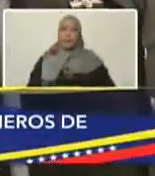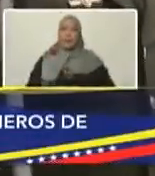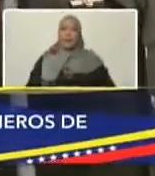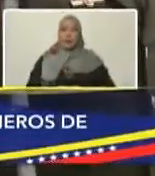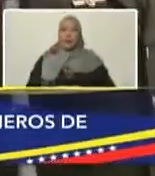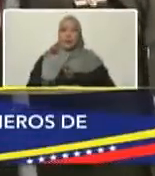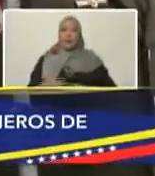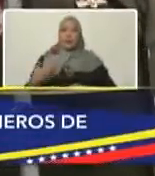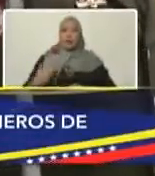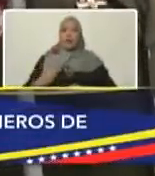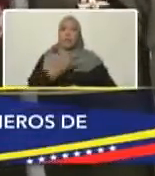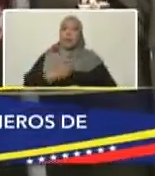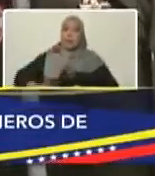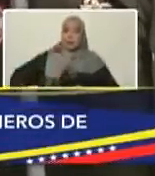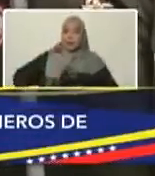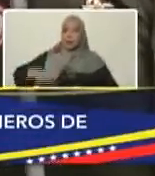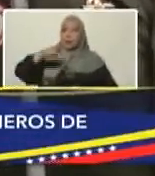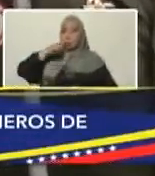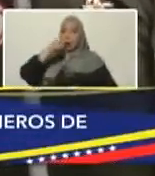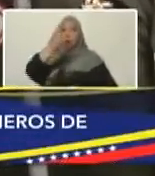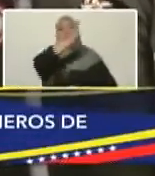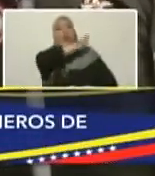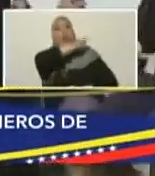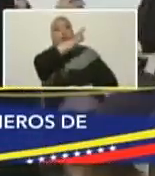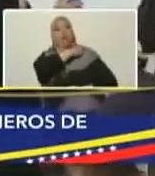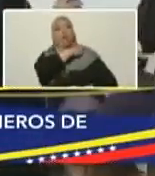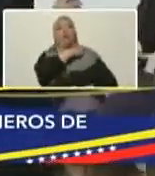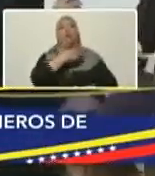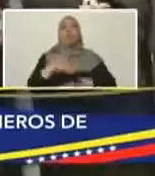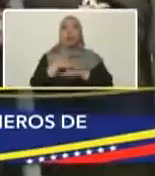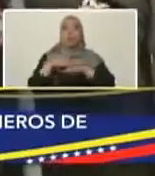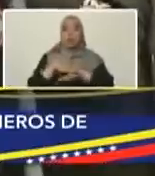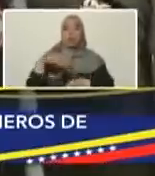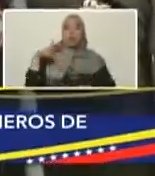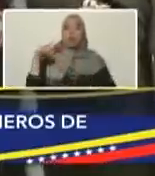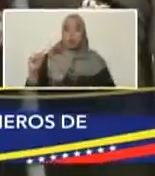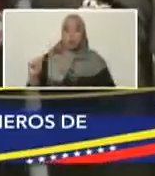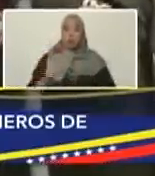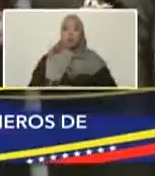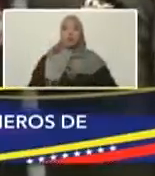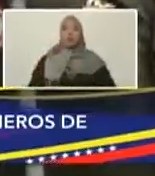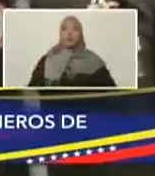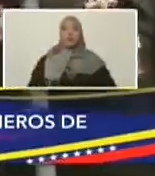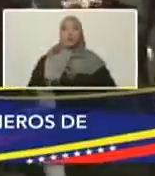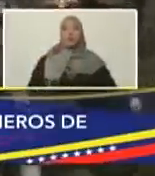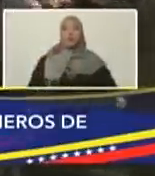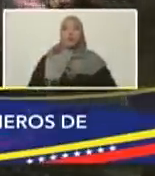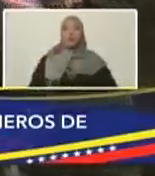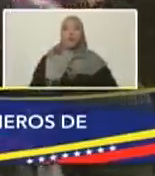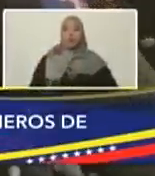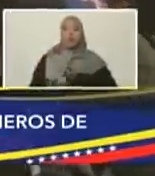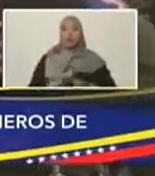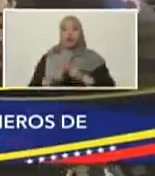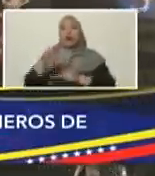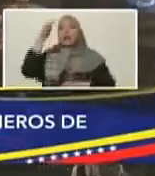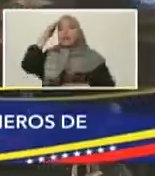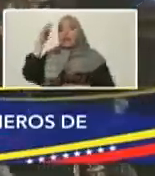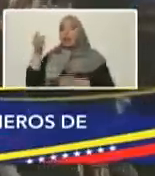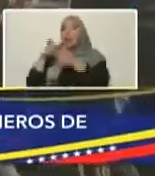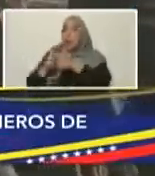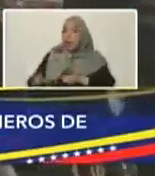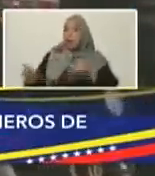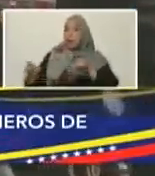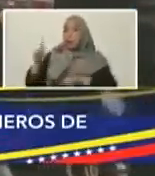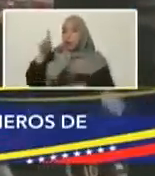Mi comandante jefe, permiso para retirarme. Adelante. ¡A la vez! ¡Rey! Saludos al